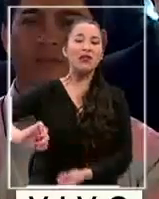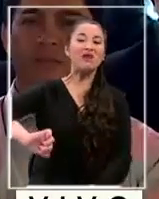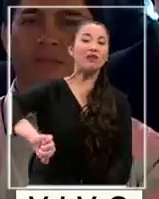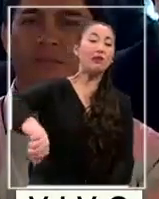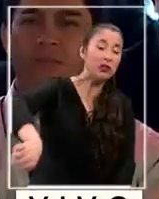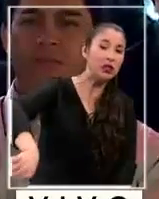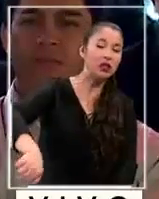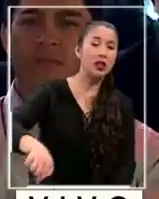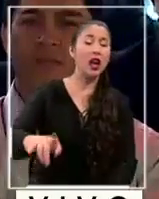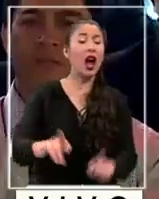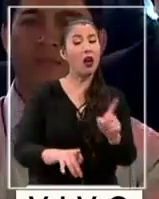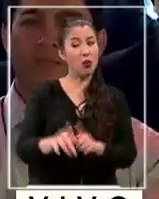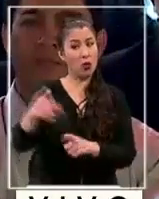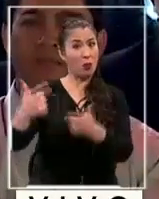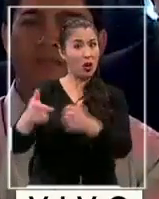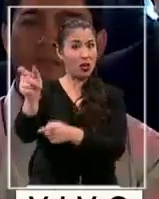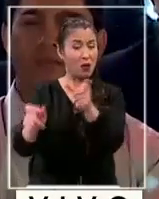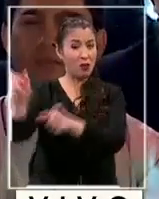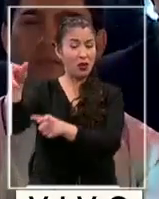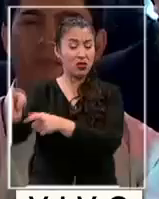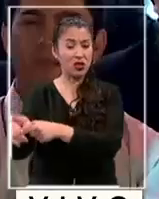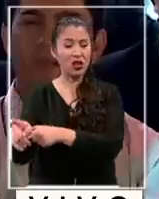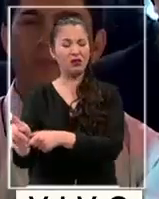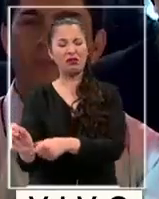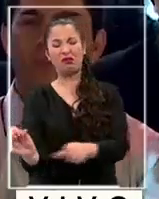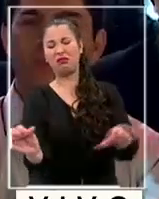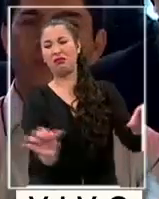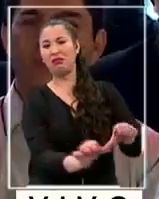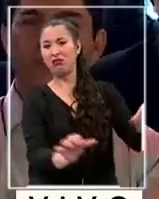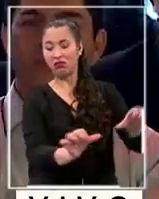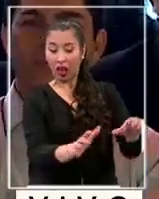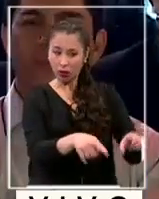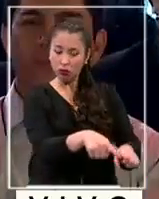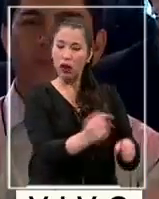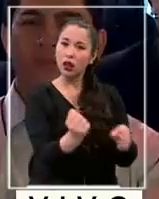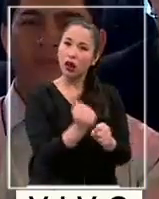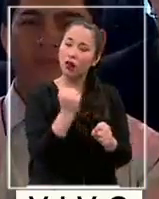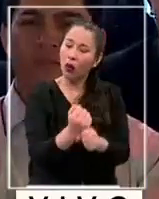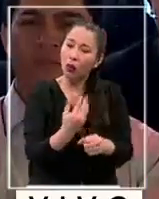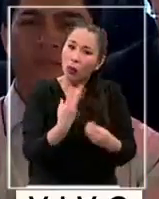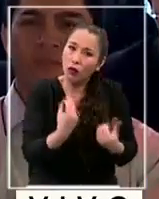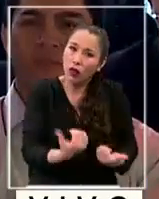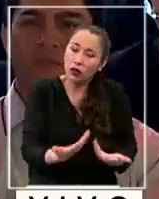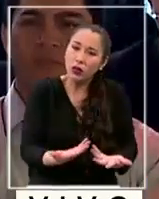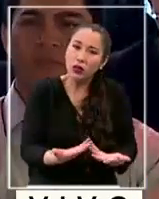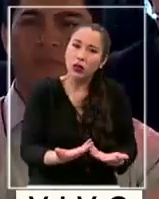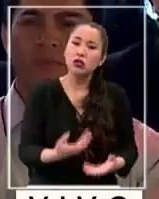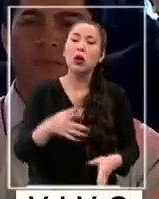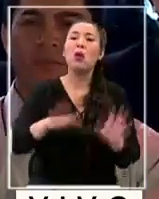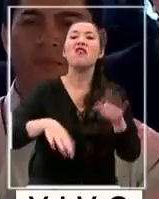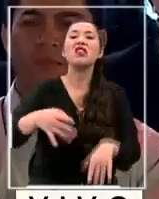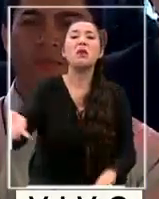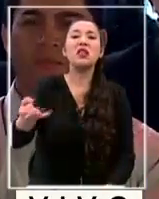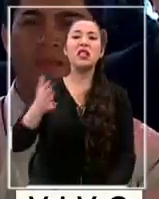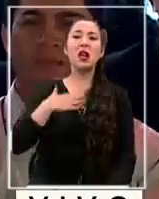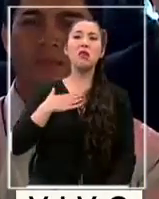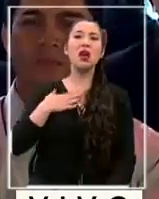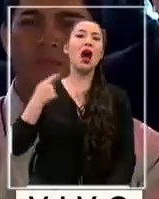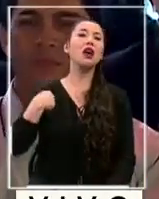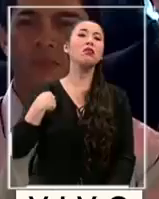han desprestigiado esta maravillosa labor. Y no sé por qué me tildan a veces de